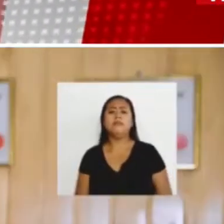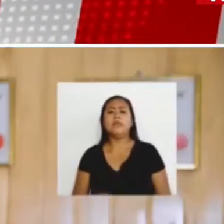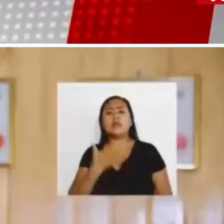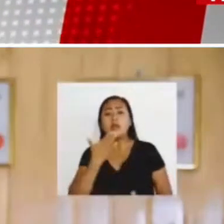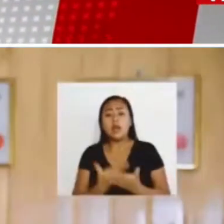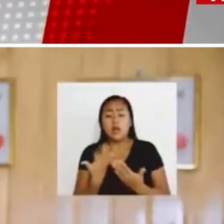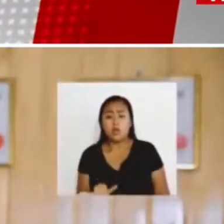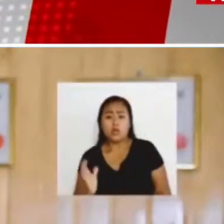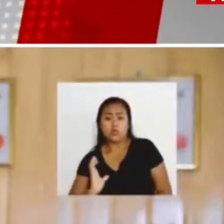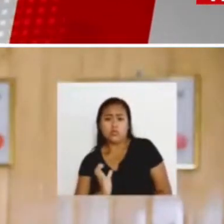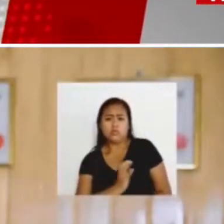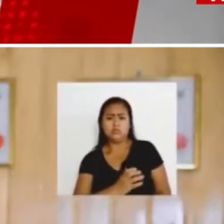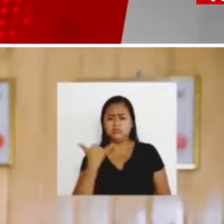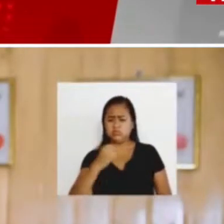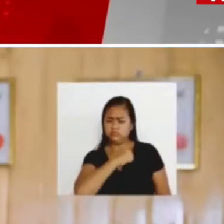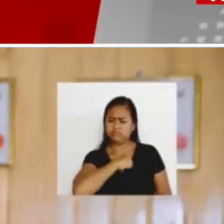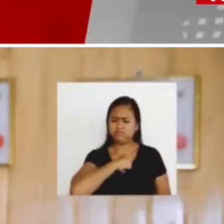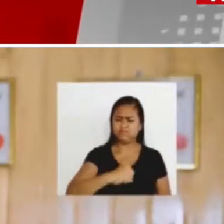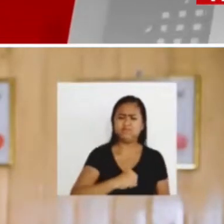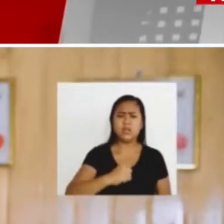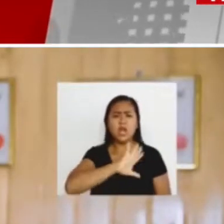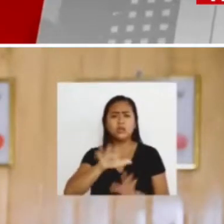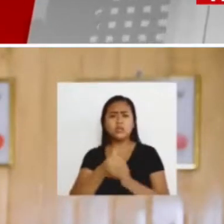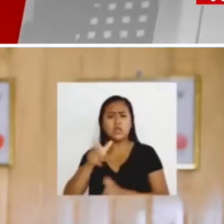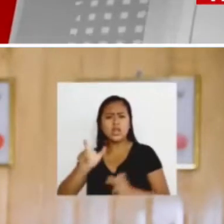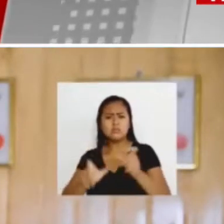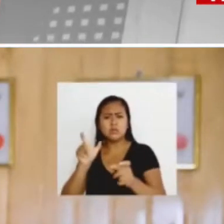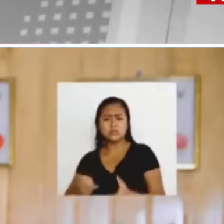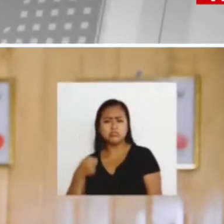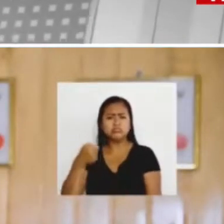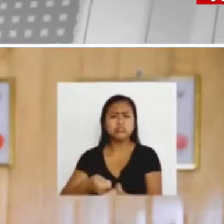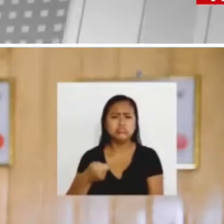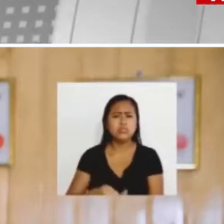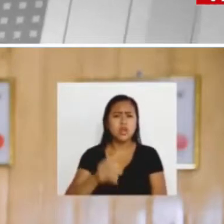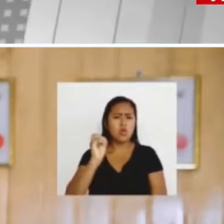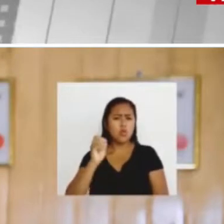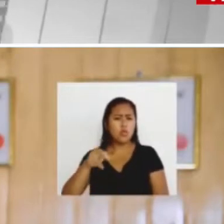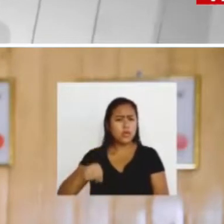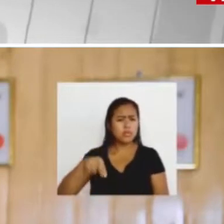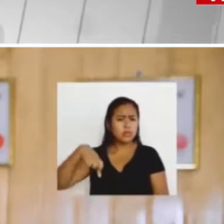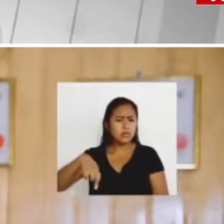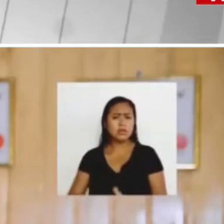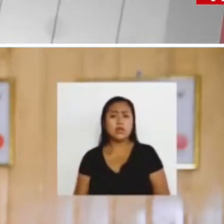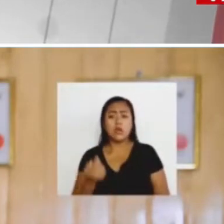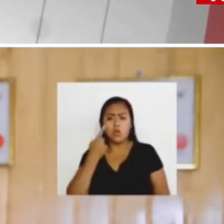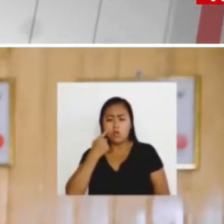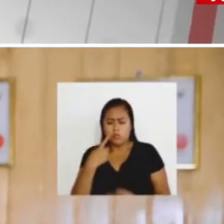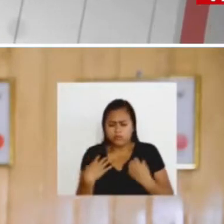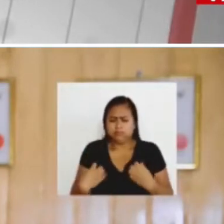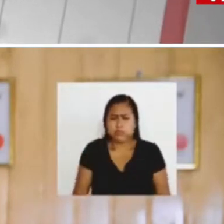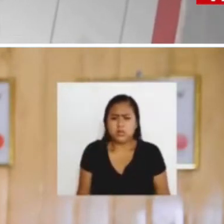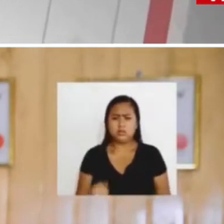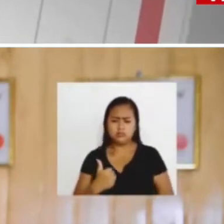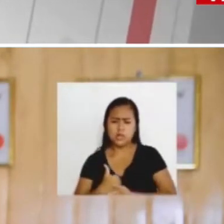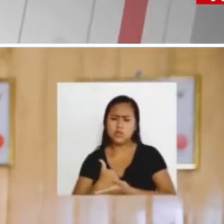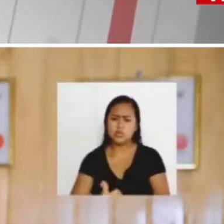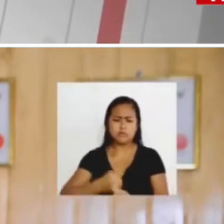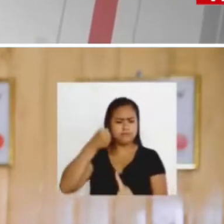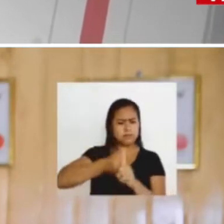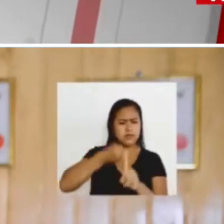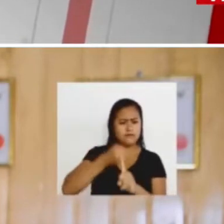infraestructura de salud. Entonces, uno de los factores principales es de que en un